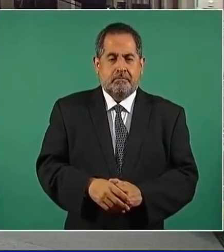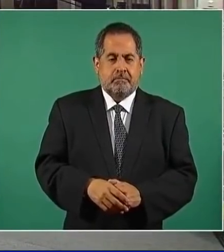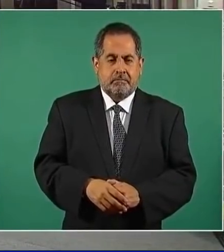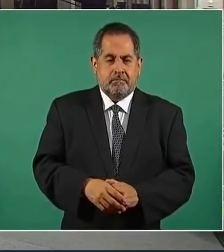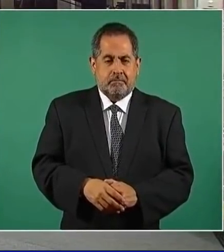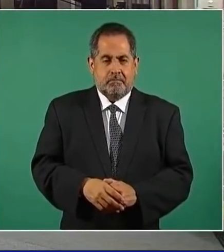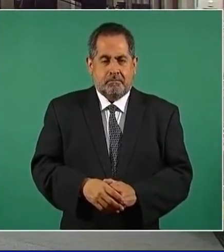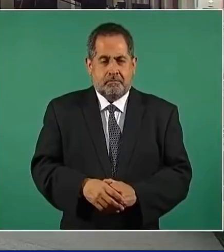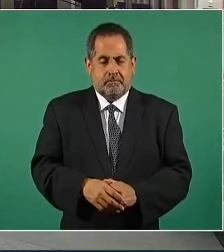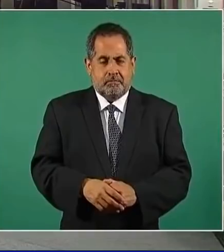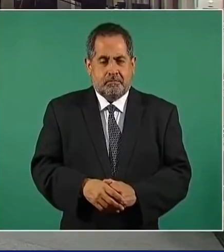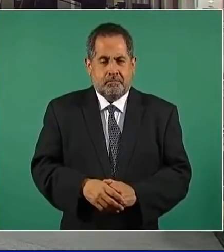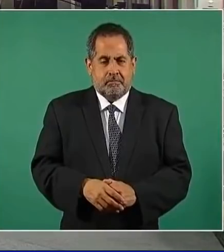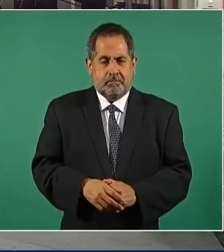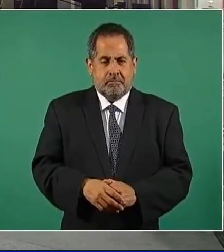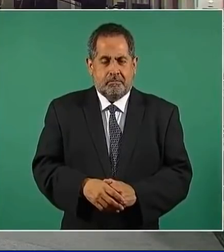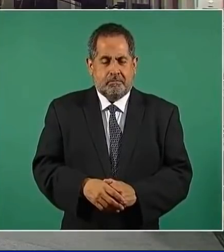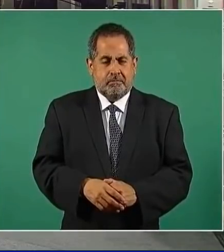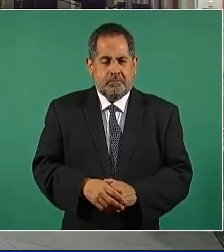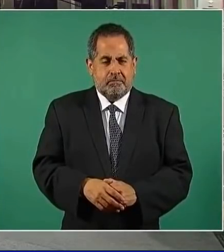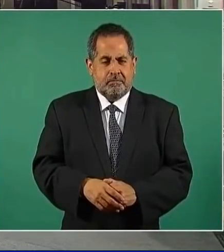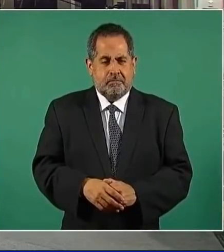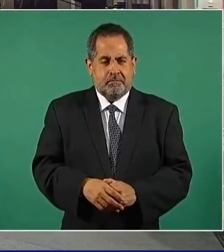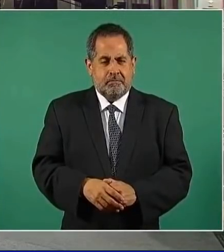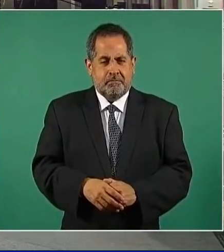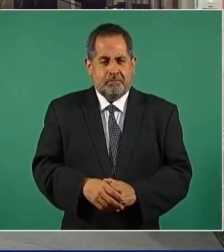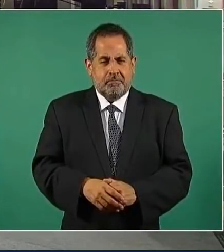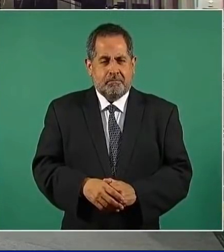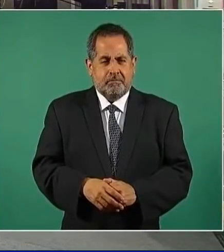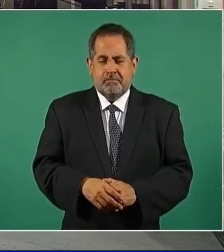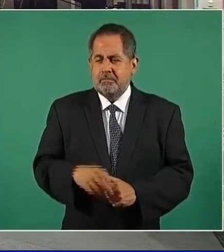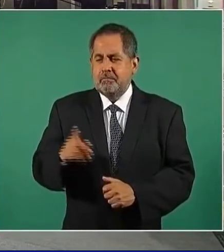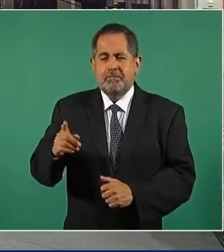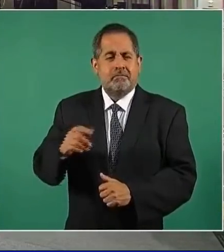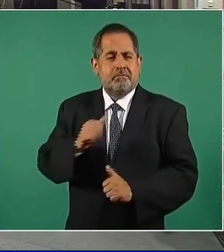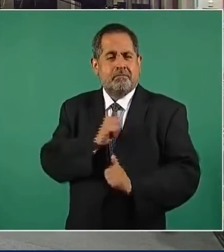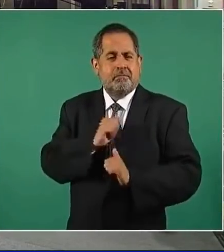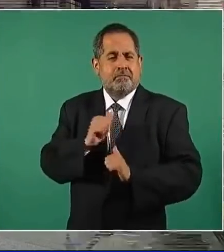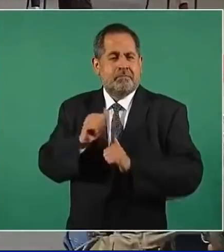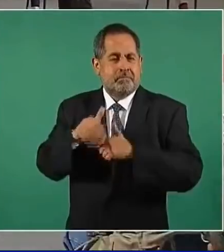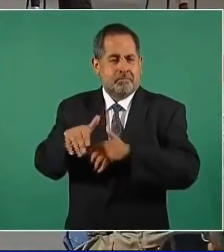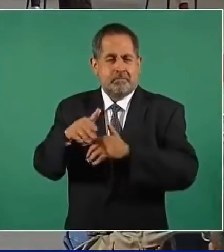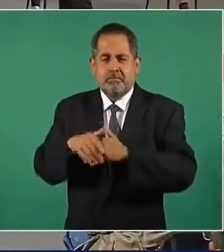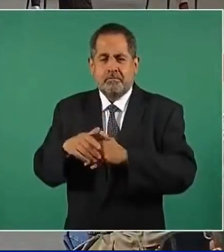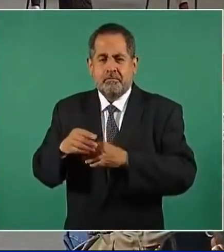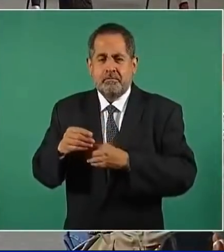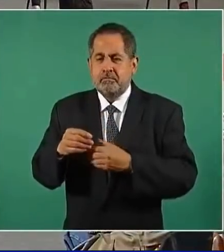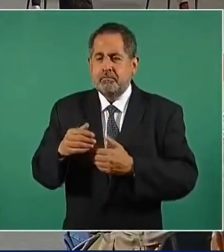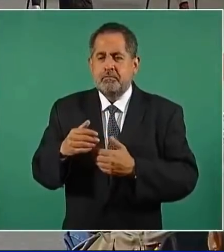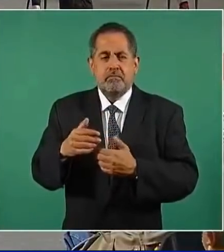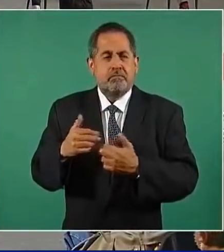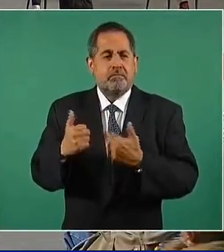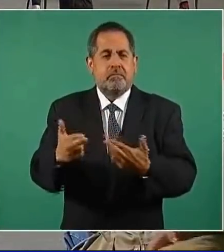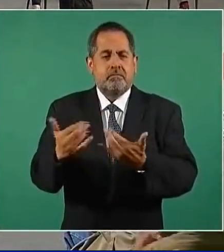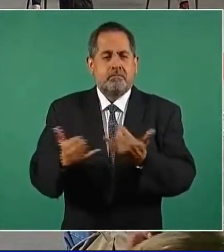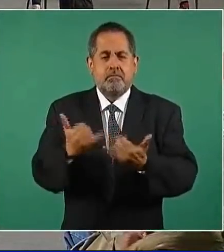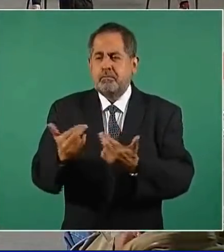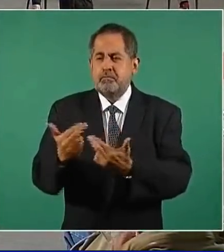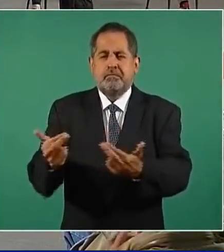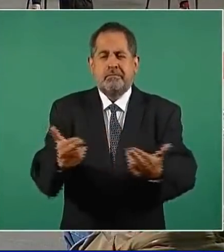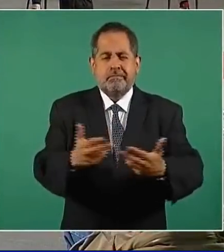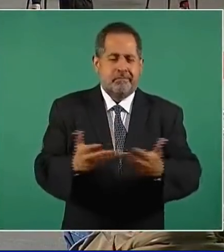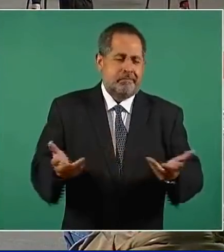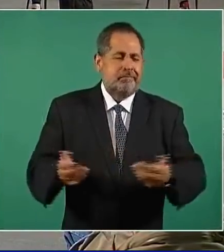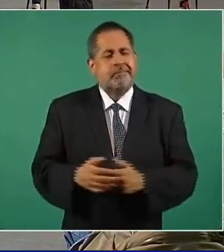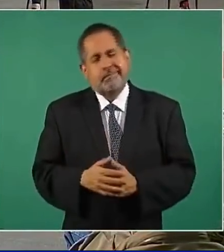zuma ejército tarea de repartir juguetes esto es porque en el tianguis del bienestar